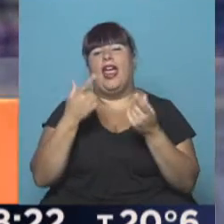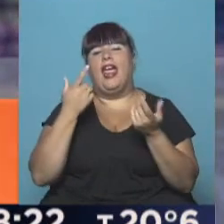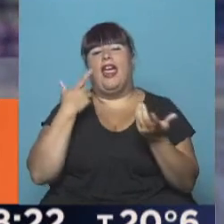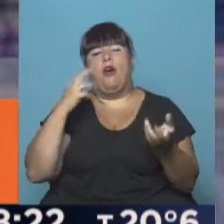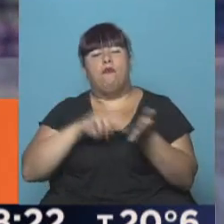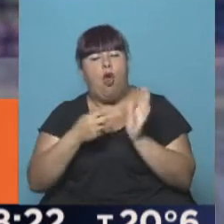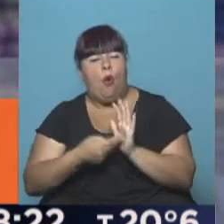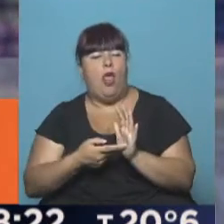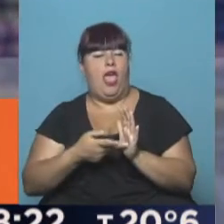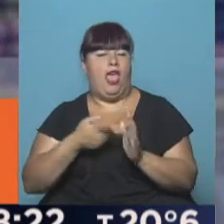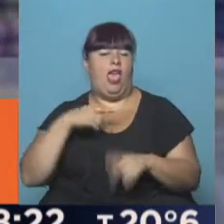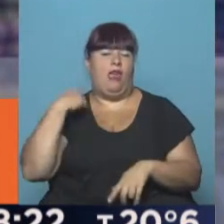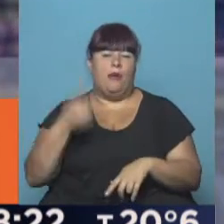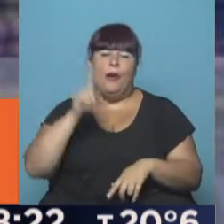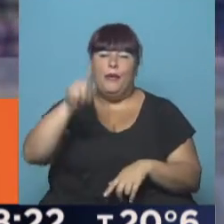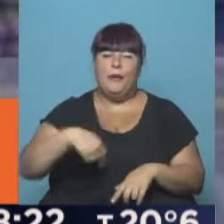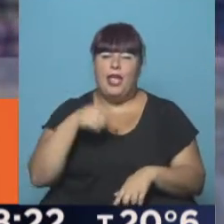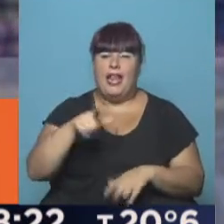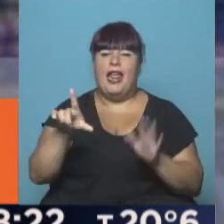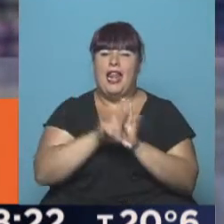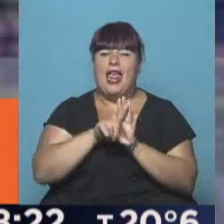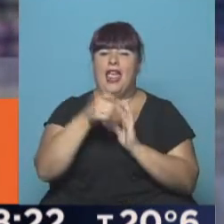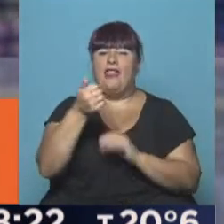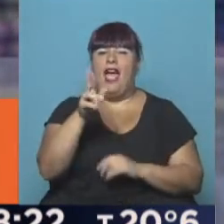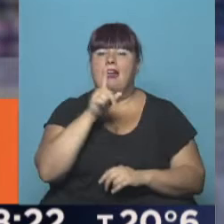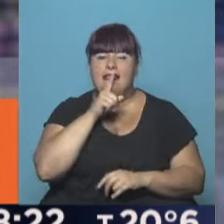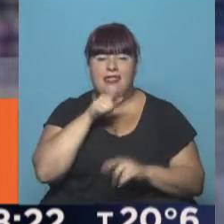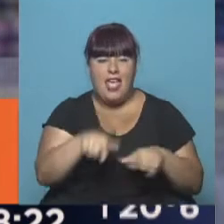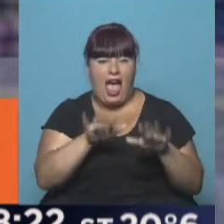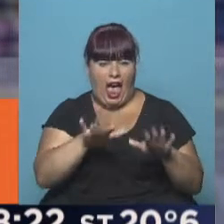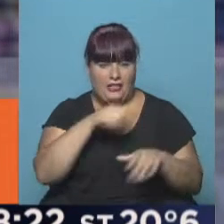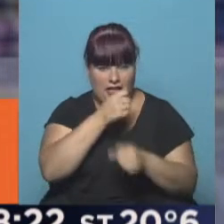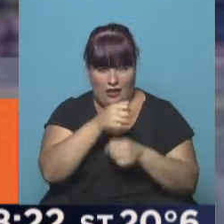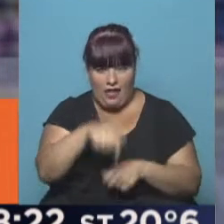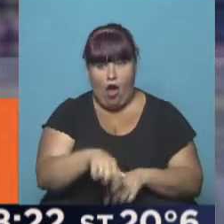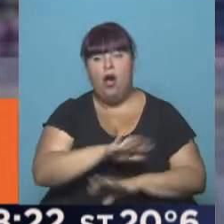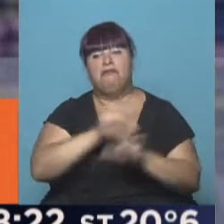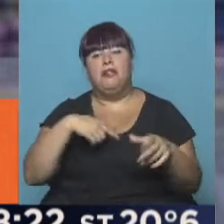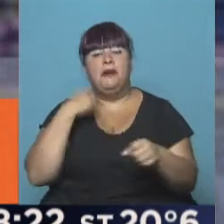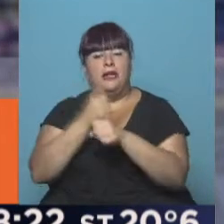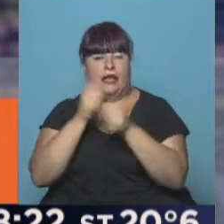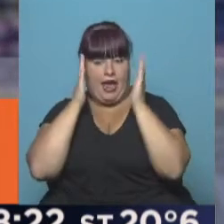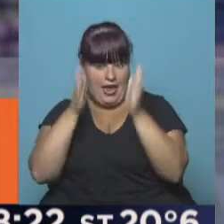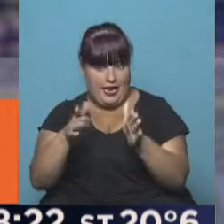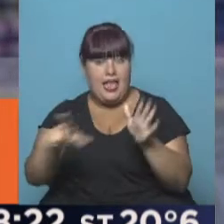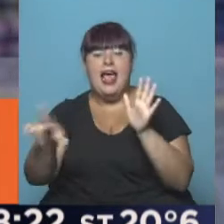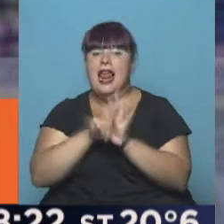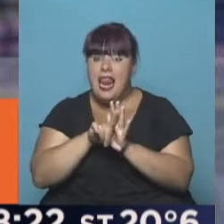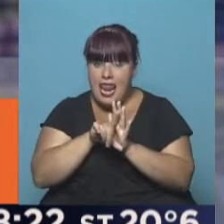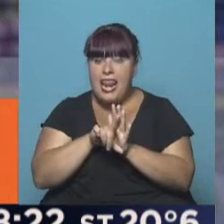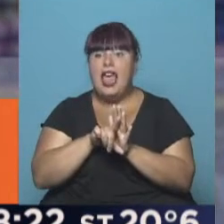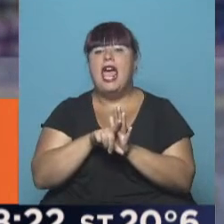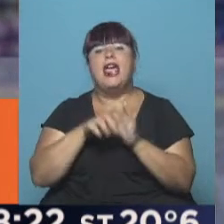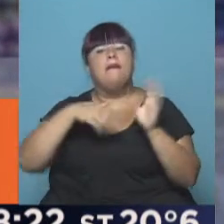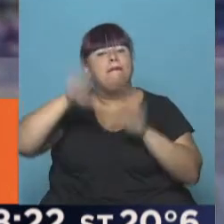conflictividad que trae aparejado a la ley de arte como está hasta ahora así que vamos a trabajar en eso la ley por sobre